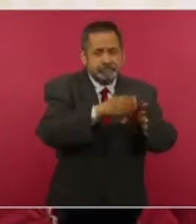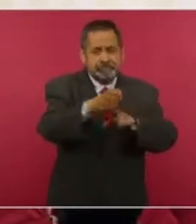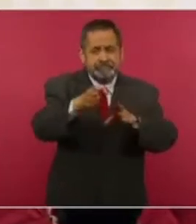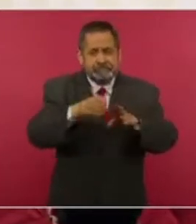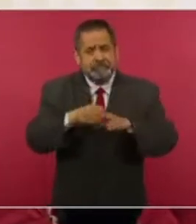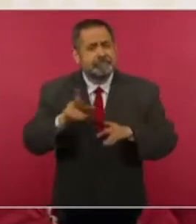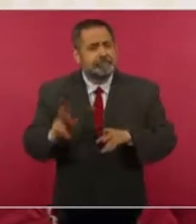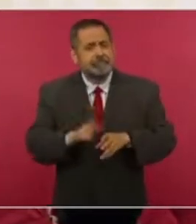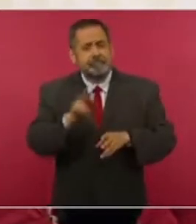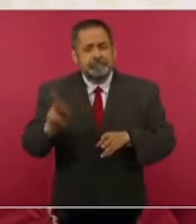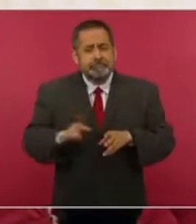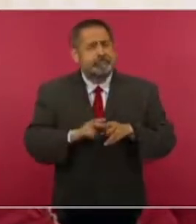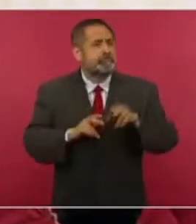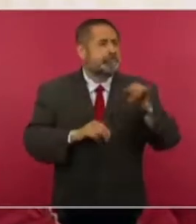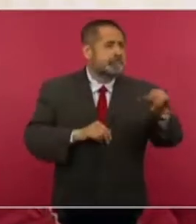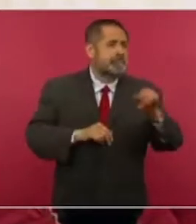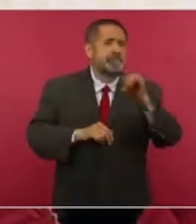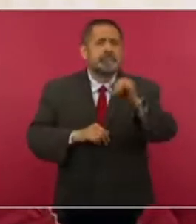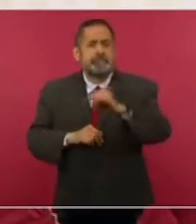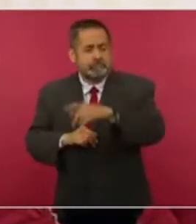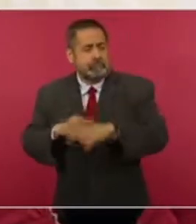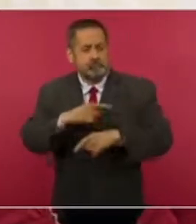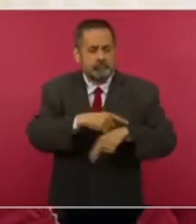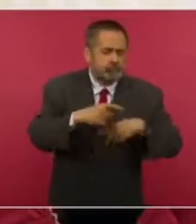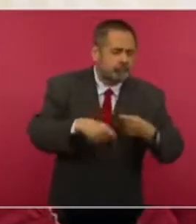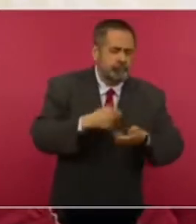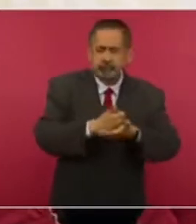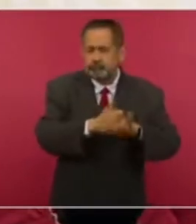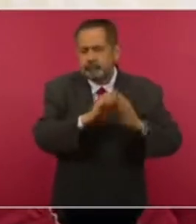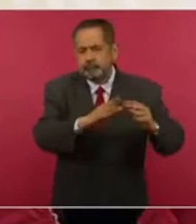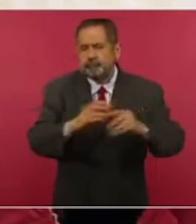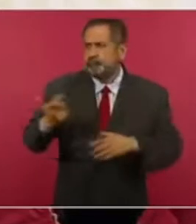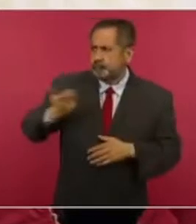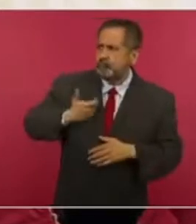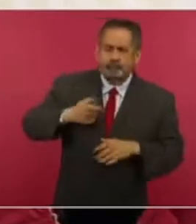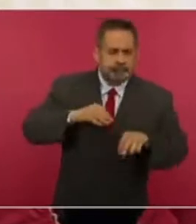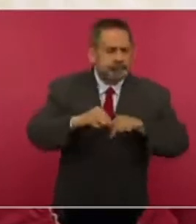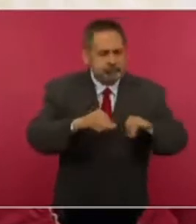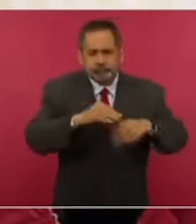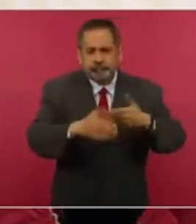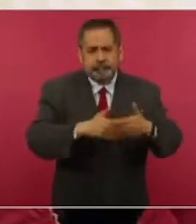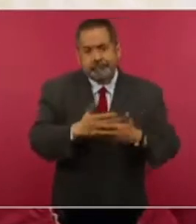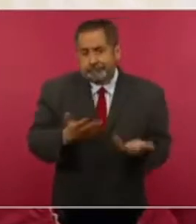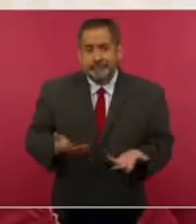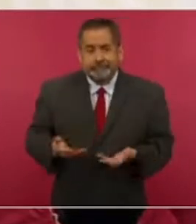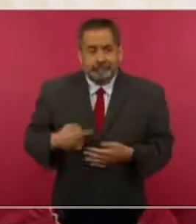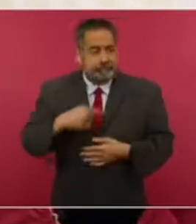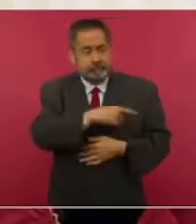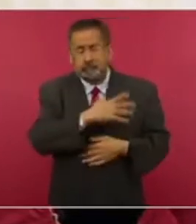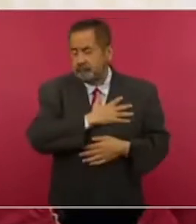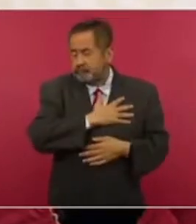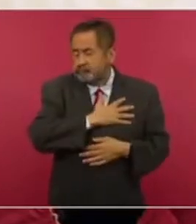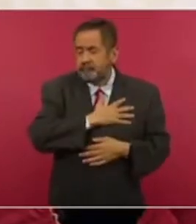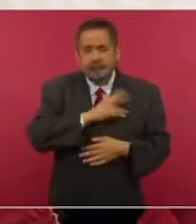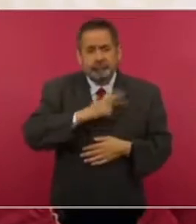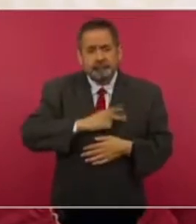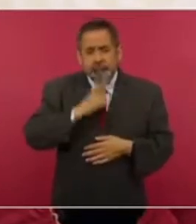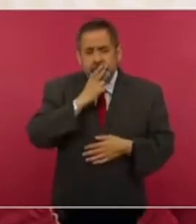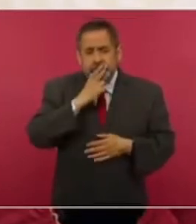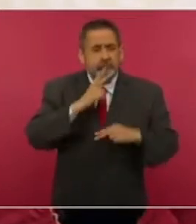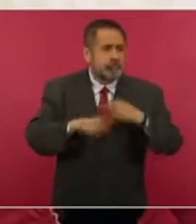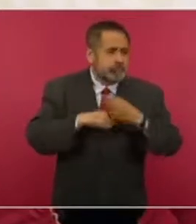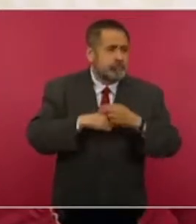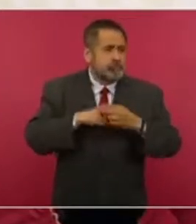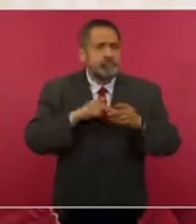alejadas, que tienen este compromiso social y que eso no se encuentra en cualquier maestro o maestra, pues que